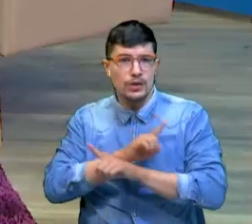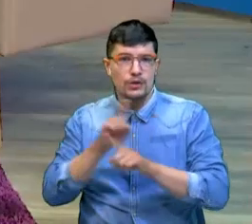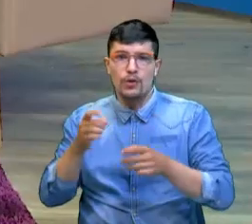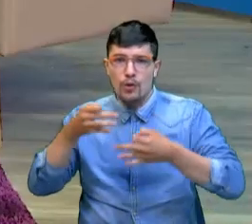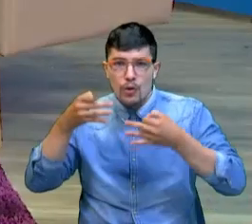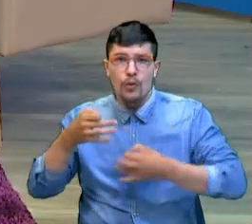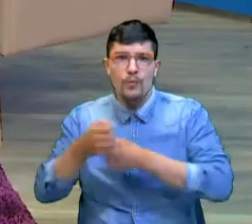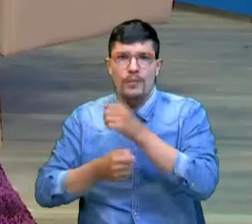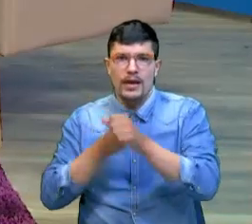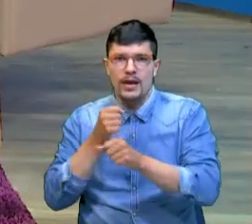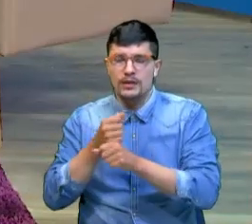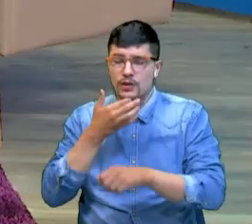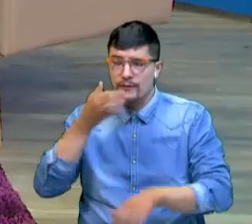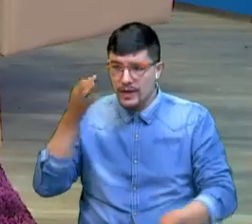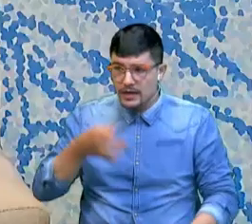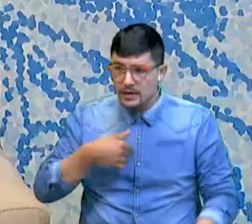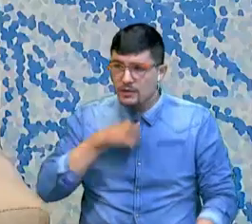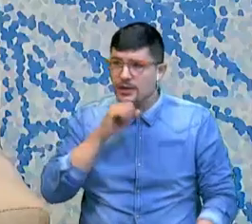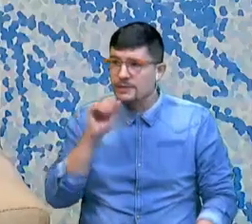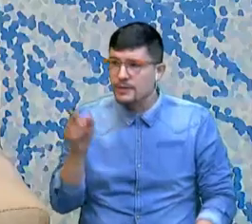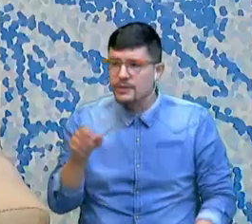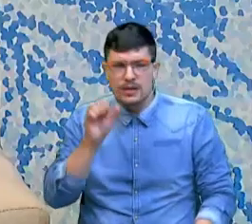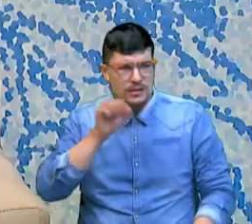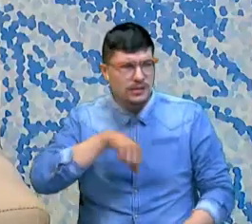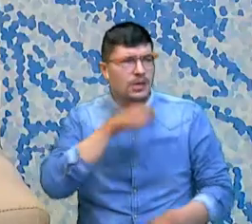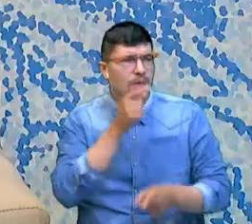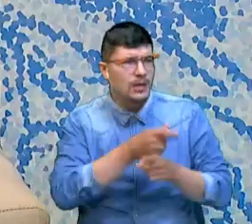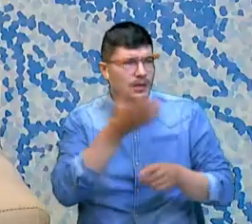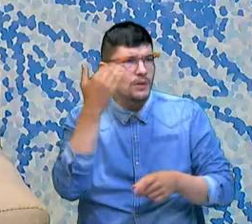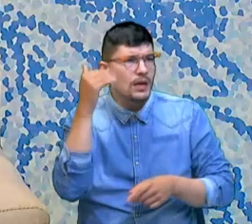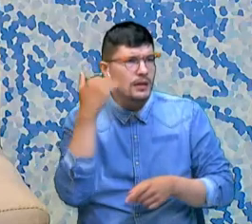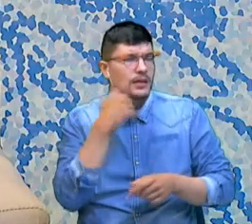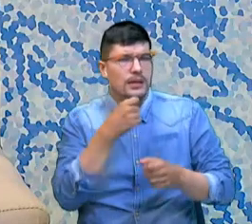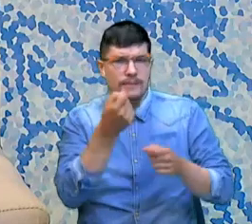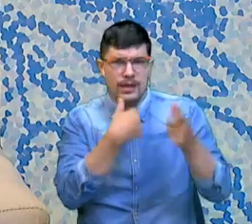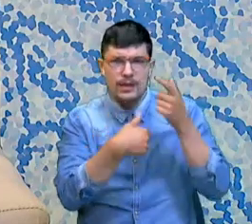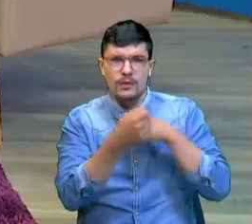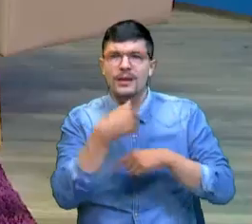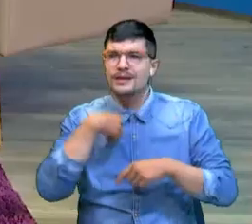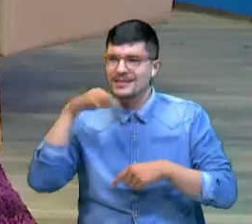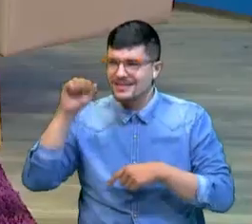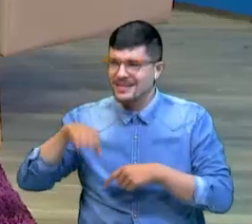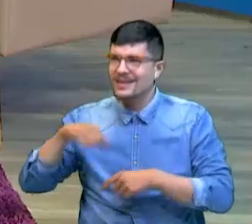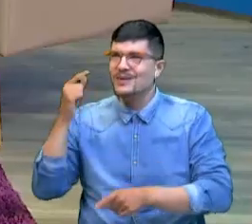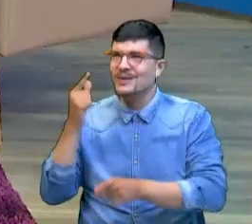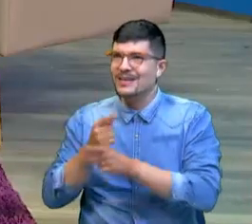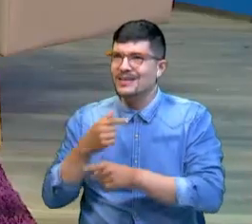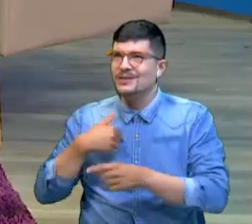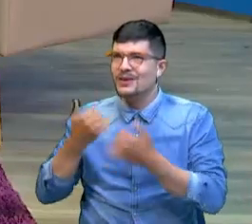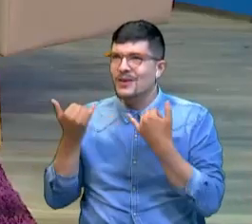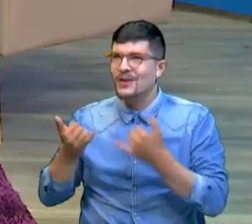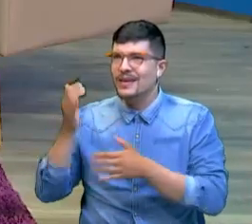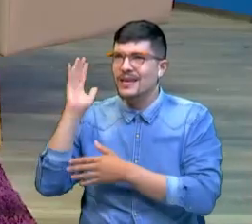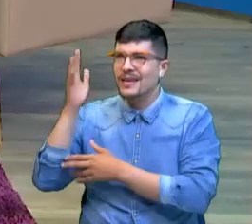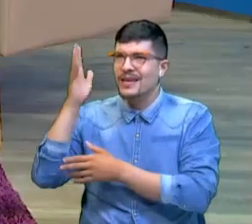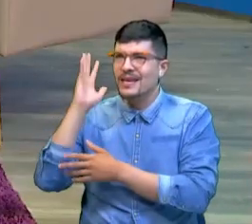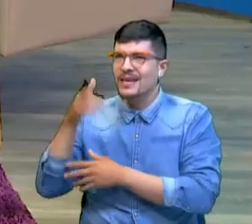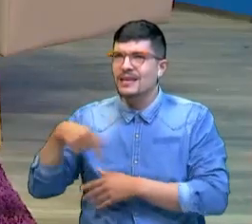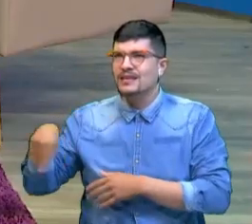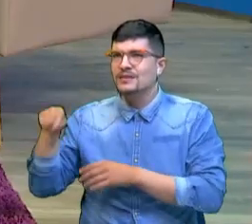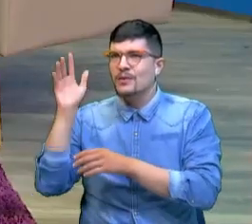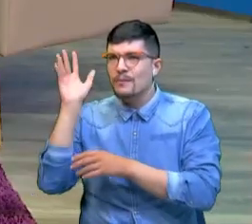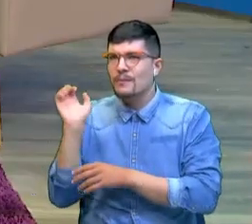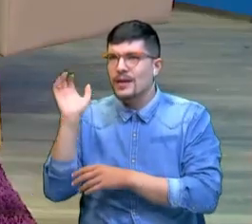edad. Sí, abogado, nos han preguntado sí, mucho. Es que yo venía precisamente a conversar hoy sobre la pensión